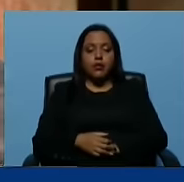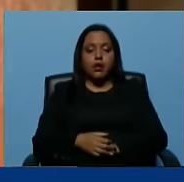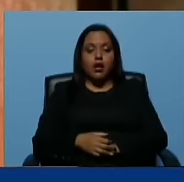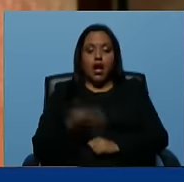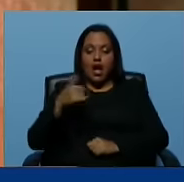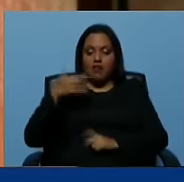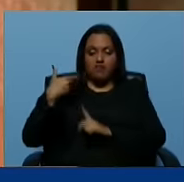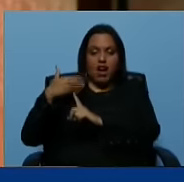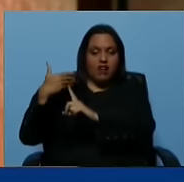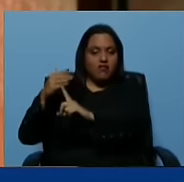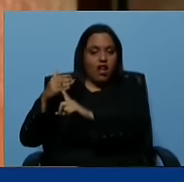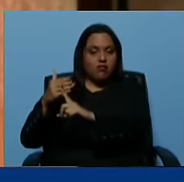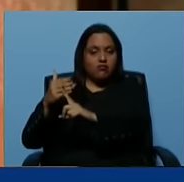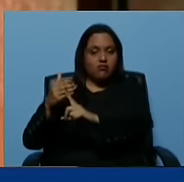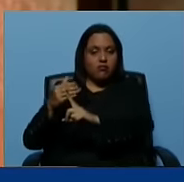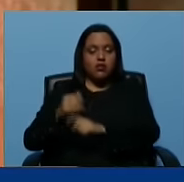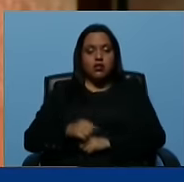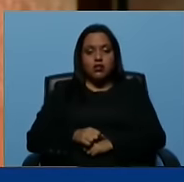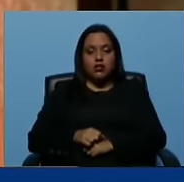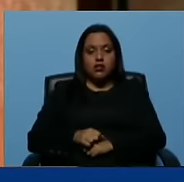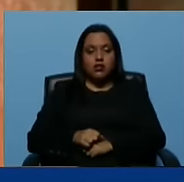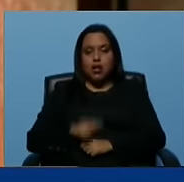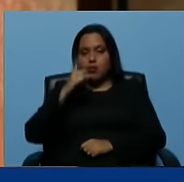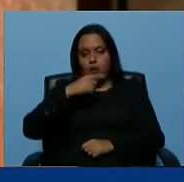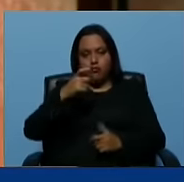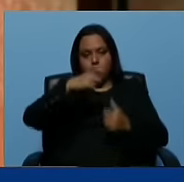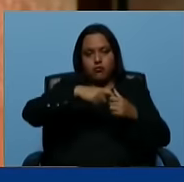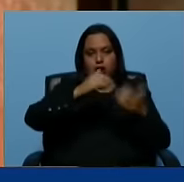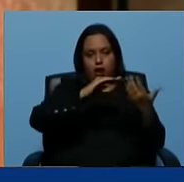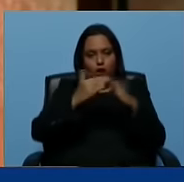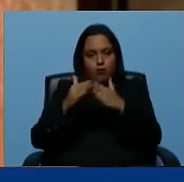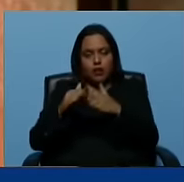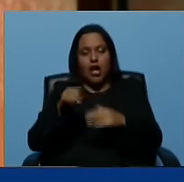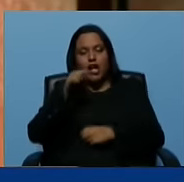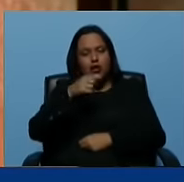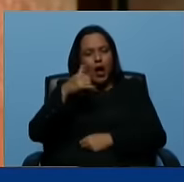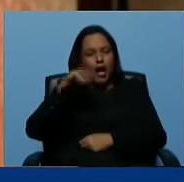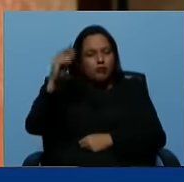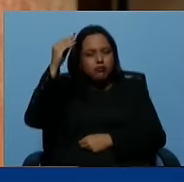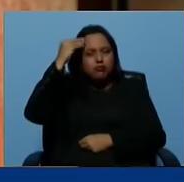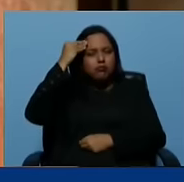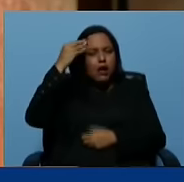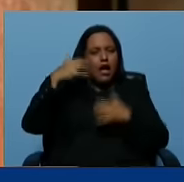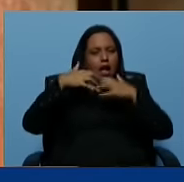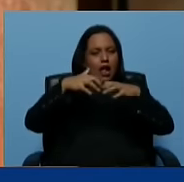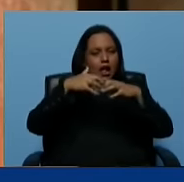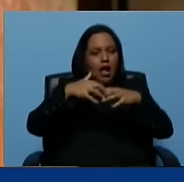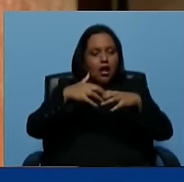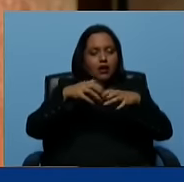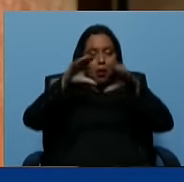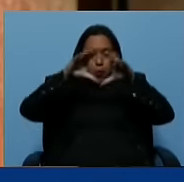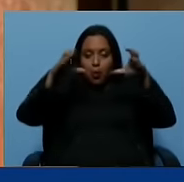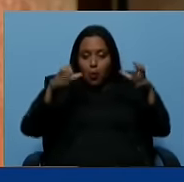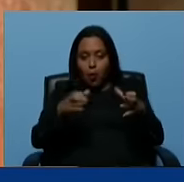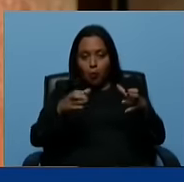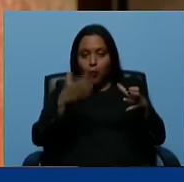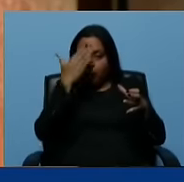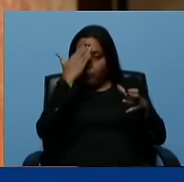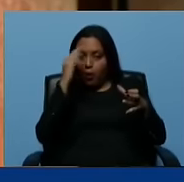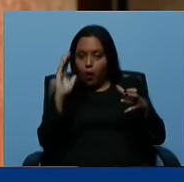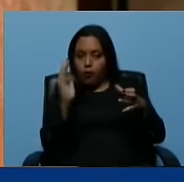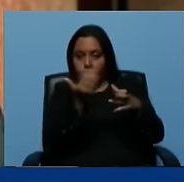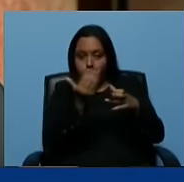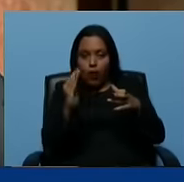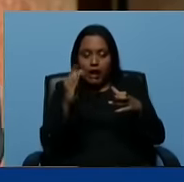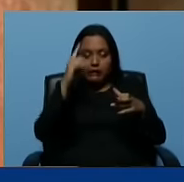apartado de la comunidad. Y eso está establecido en el cerebro humano, está en el lóbulo prefrontal, en la corteza prefrontal